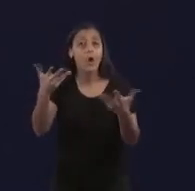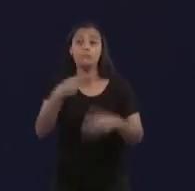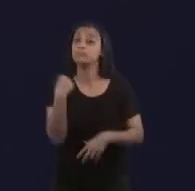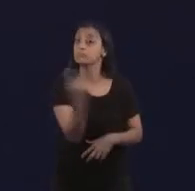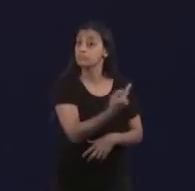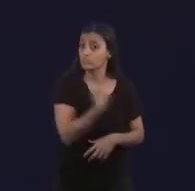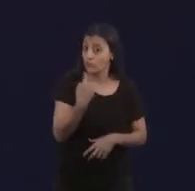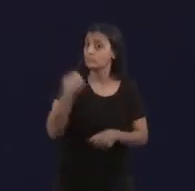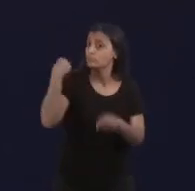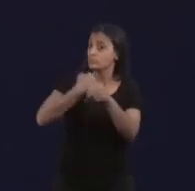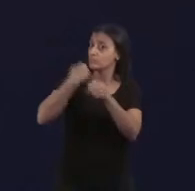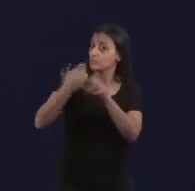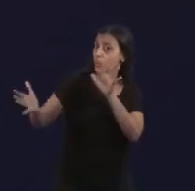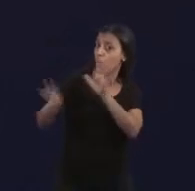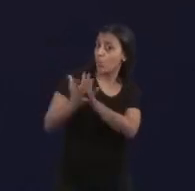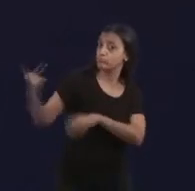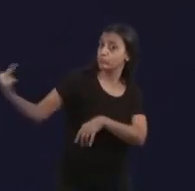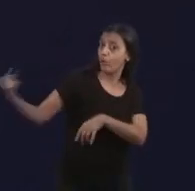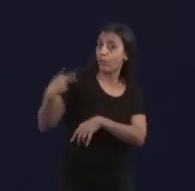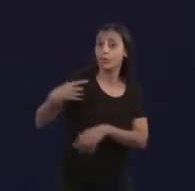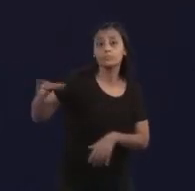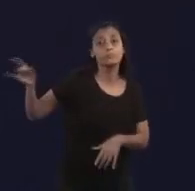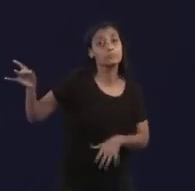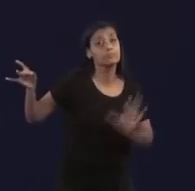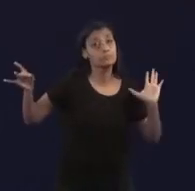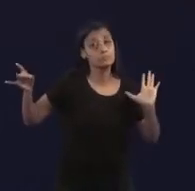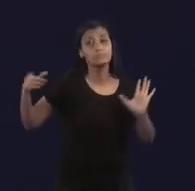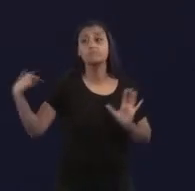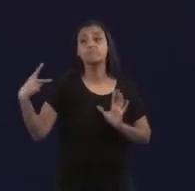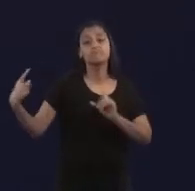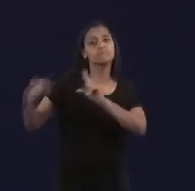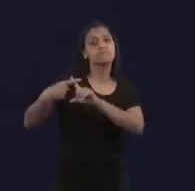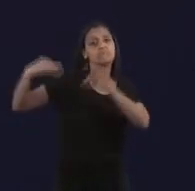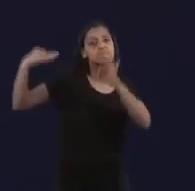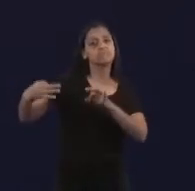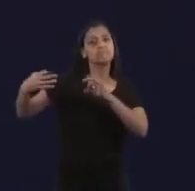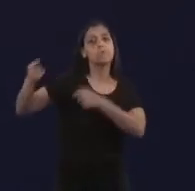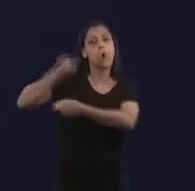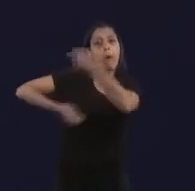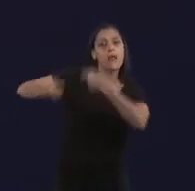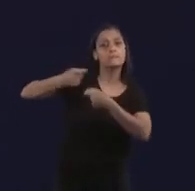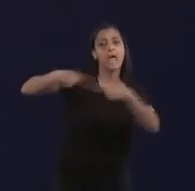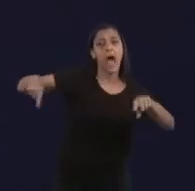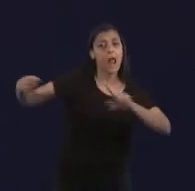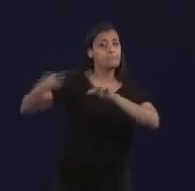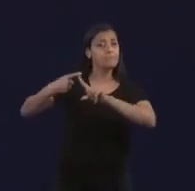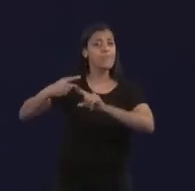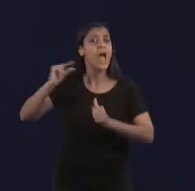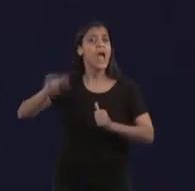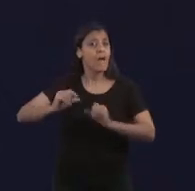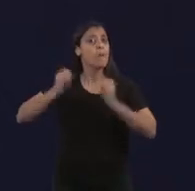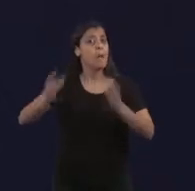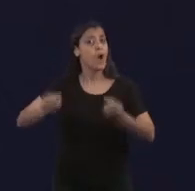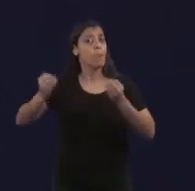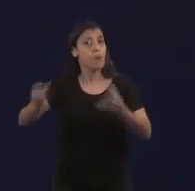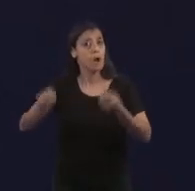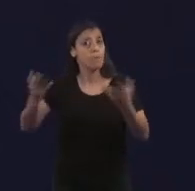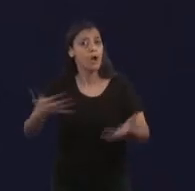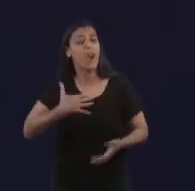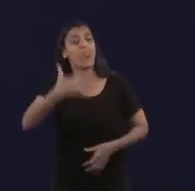trabajamos mancomunadamente y digamos, nuestra relación diplomática y comercial es cada vez mejor. La verdad